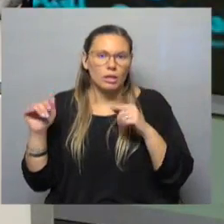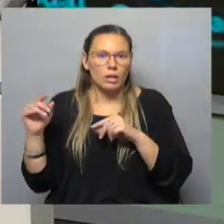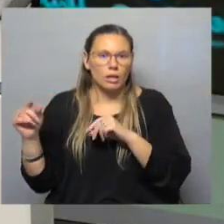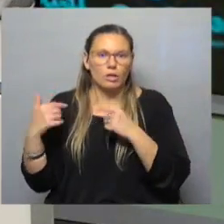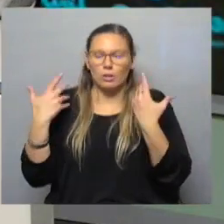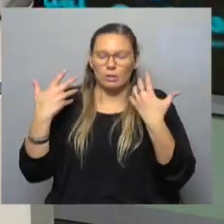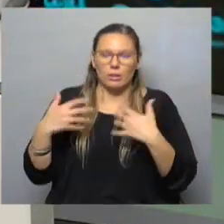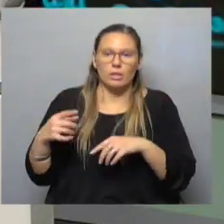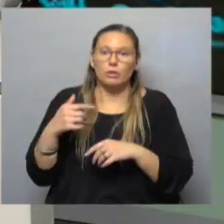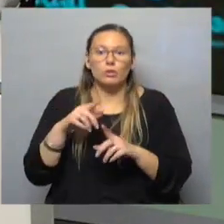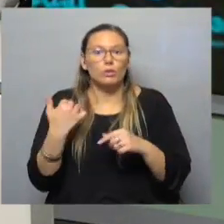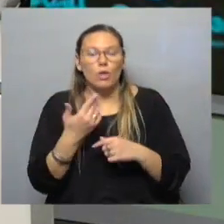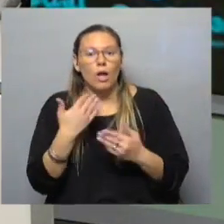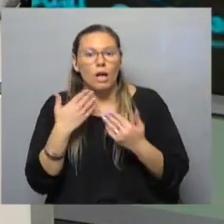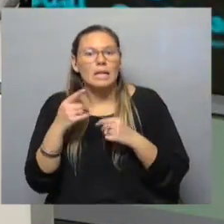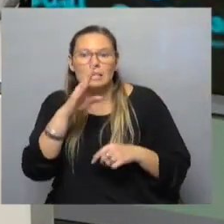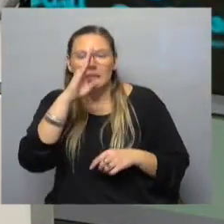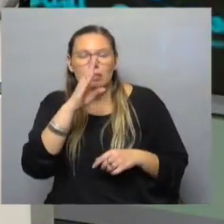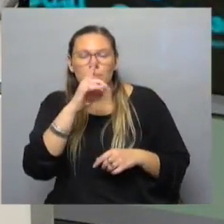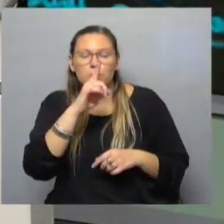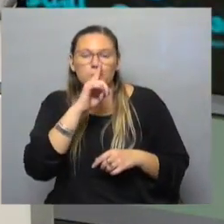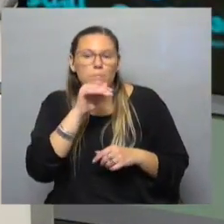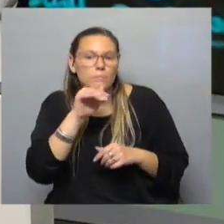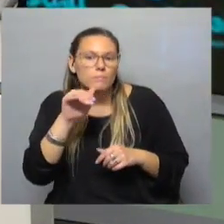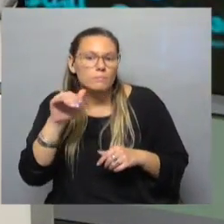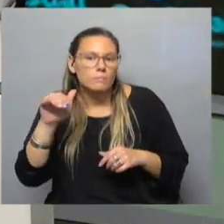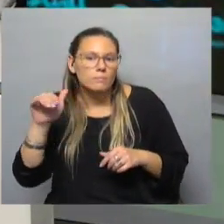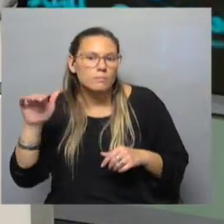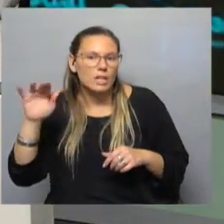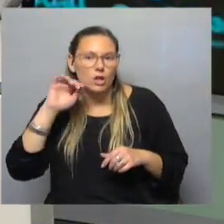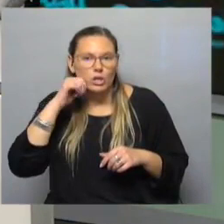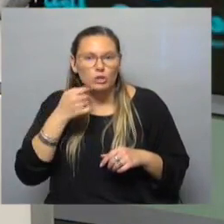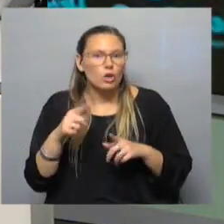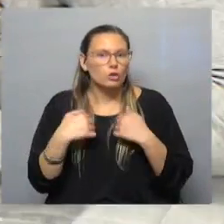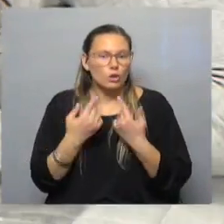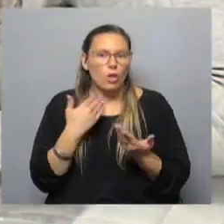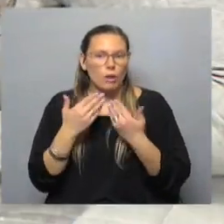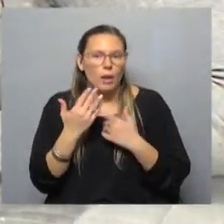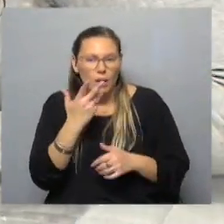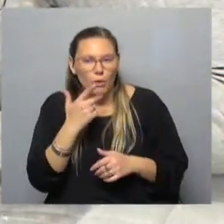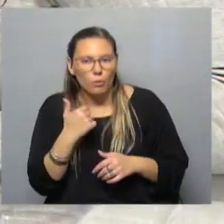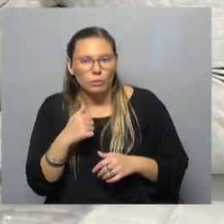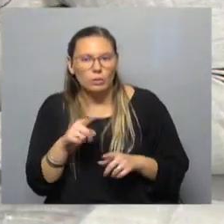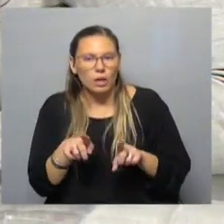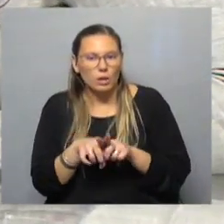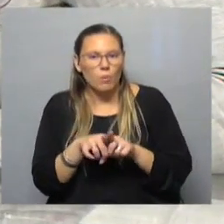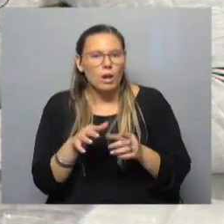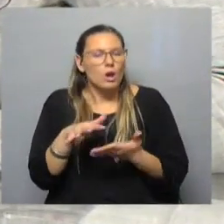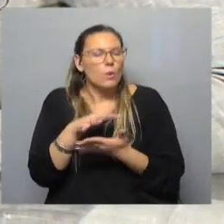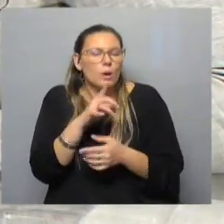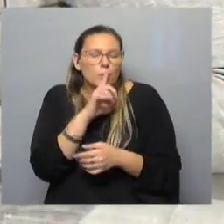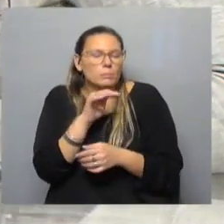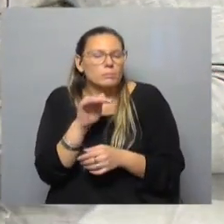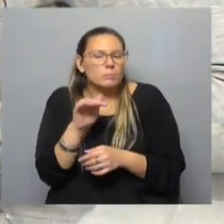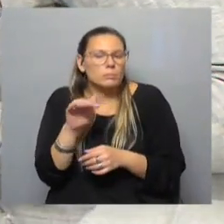más nada. De lo lindo que es el silencio, ¿no? Como sí, algo que también todos muy traen. Valorado. Que les gusta igual estar en ese lugar de silencio, ¿no?